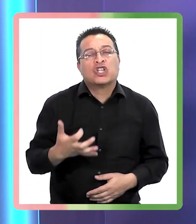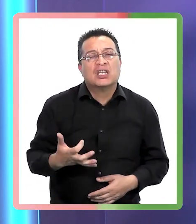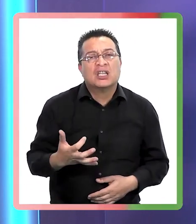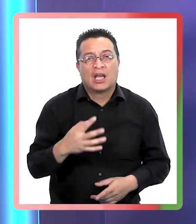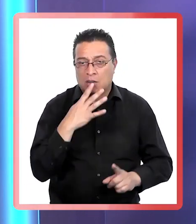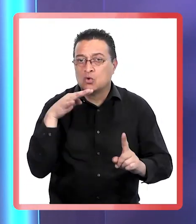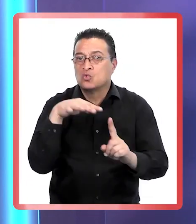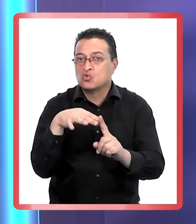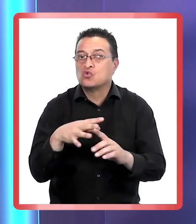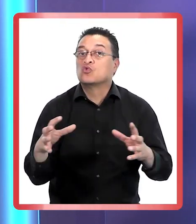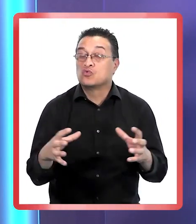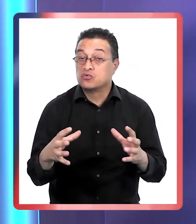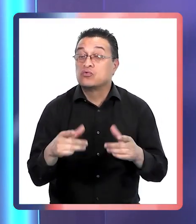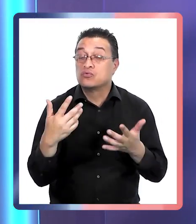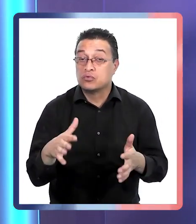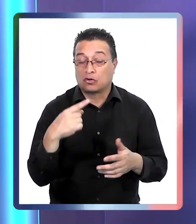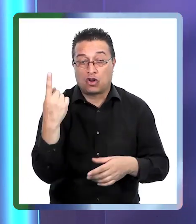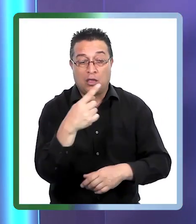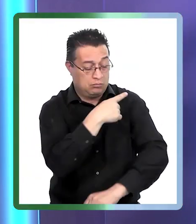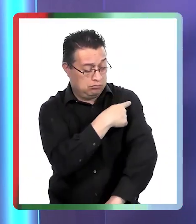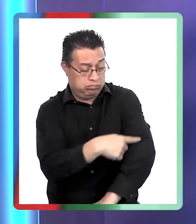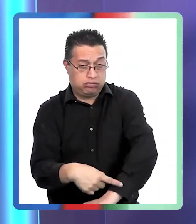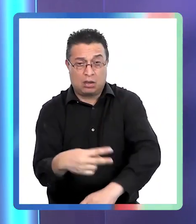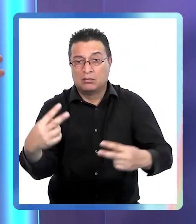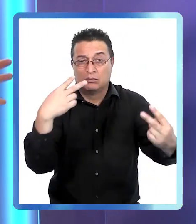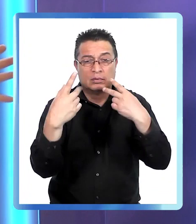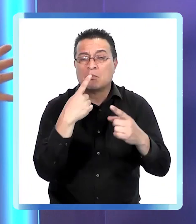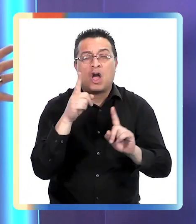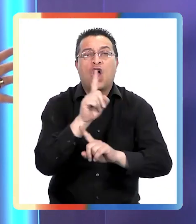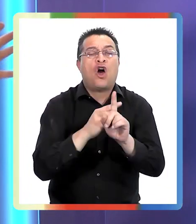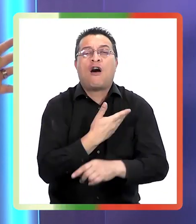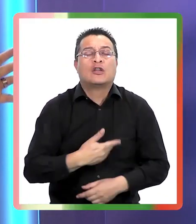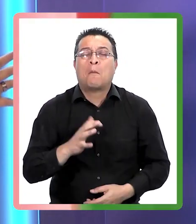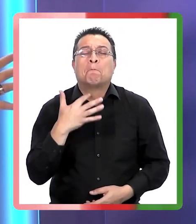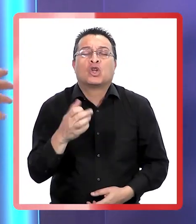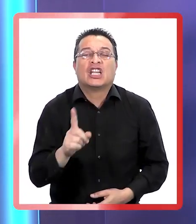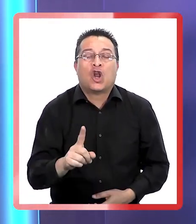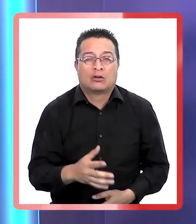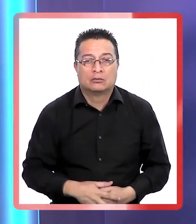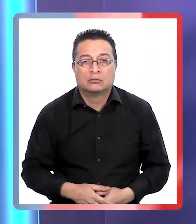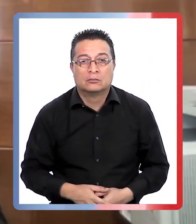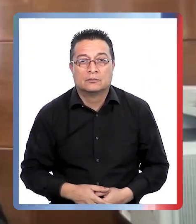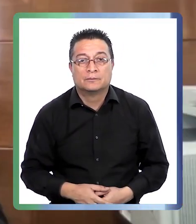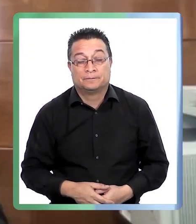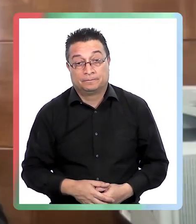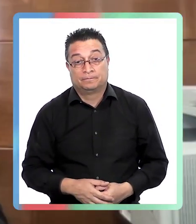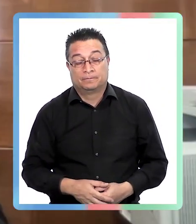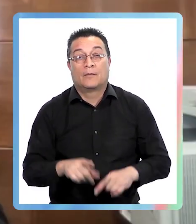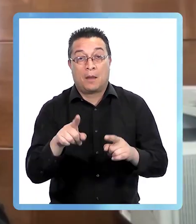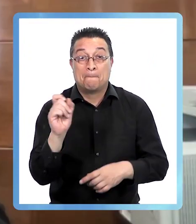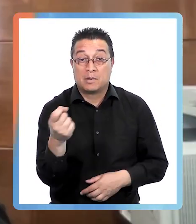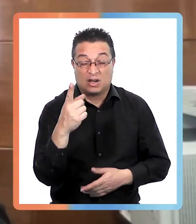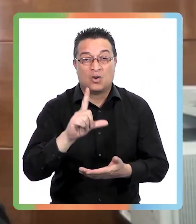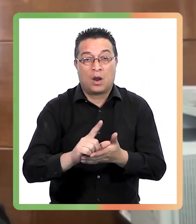La crítica es fuerte y me gustaría que la gente que nos está viendo de Arica Magallanes escuchara el argumento del gobierno. ¿Por qué no? Sí, en primer